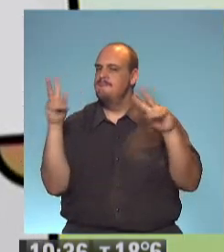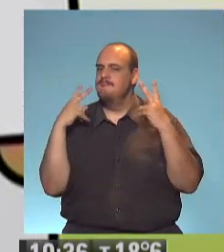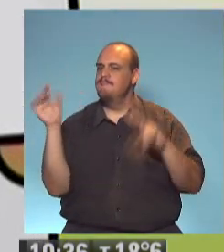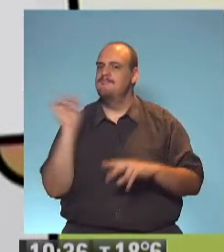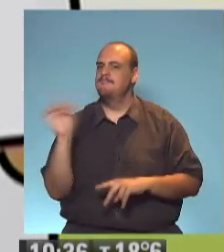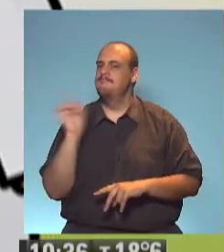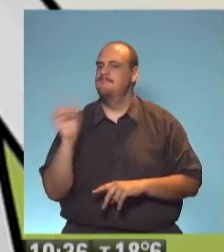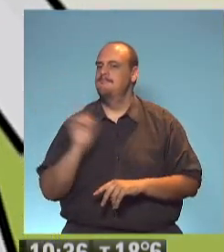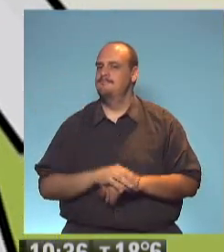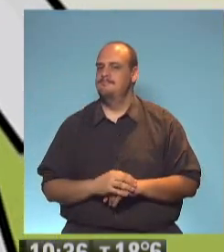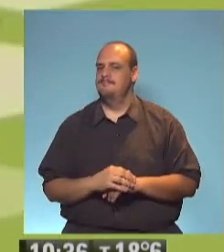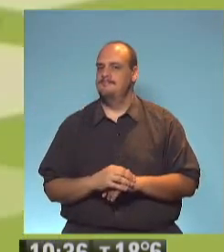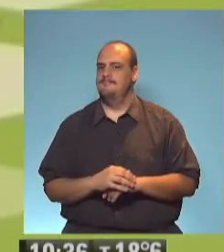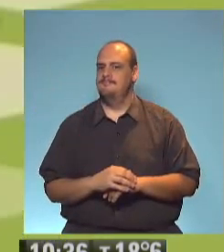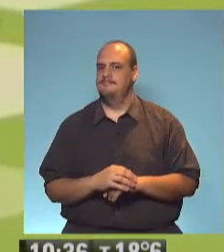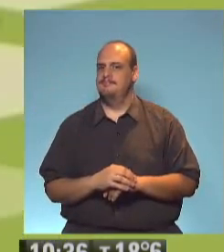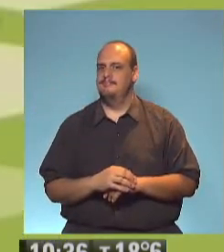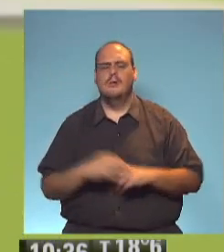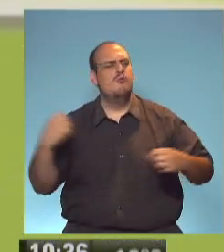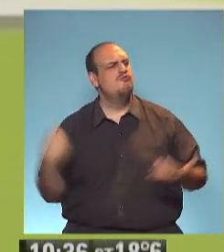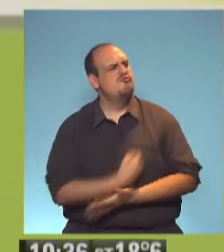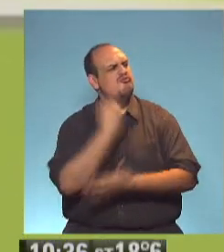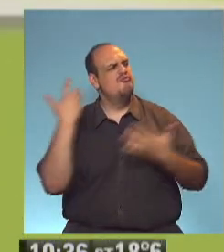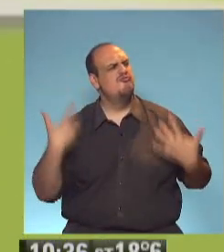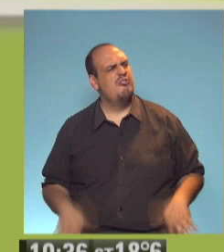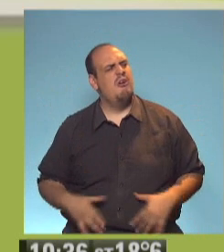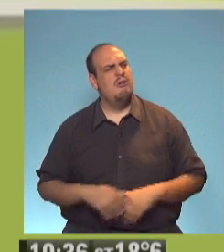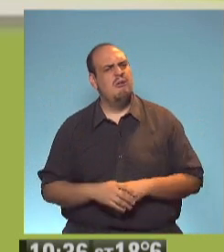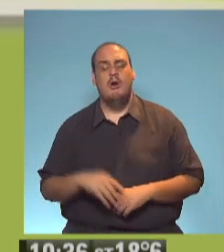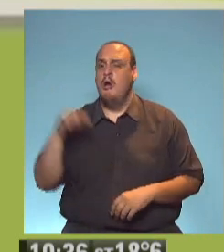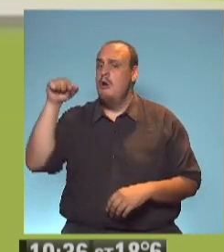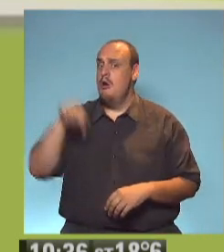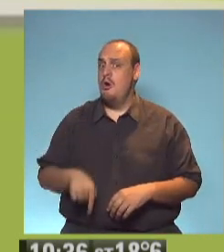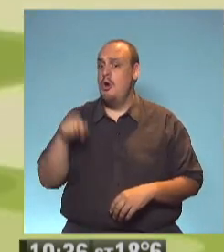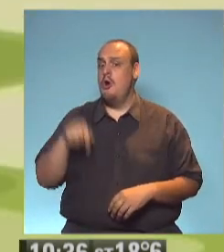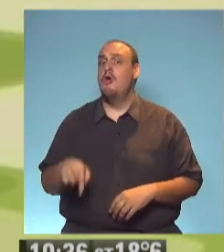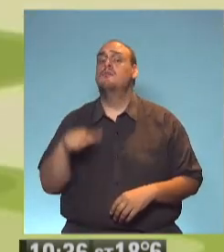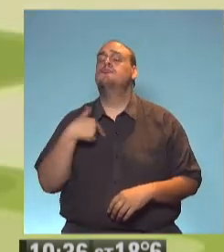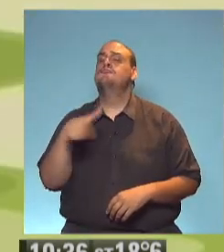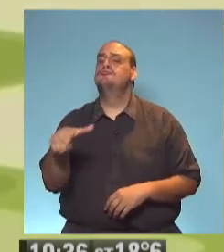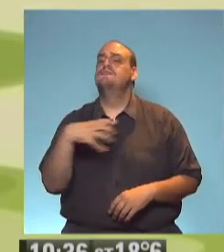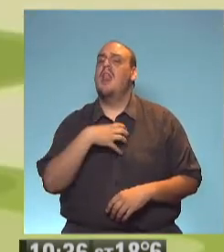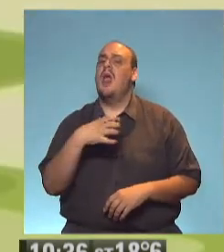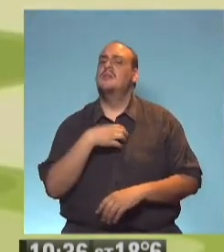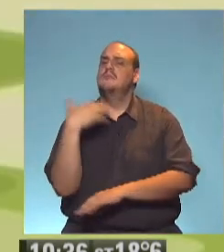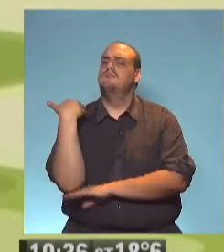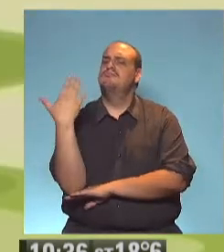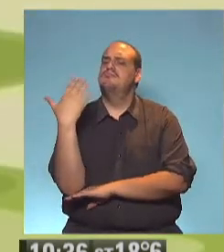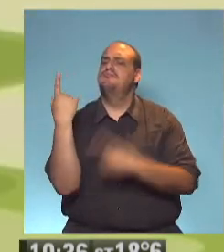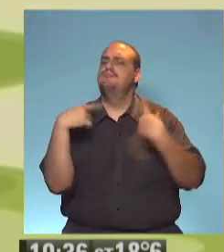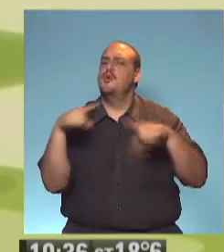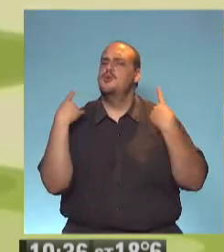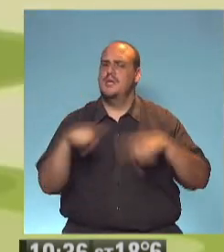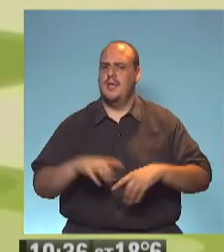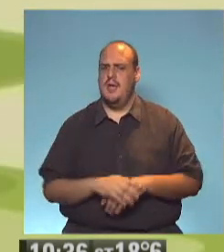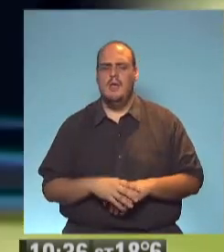ninguna parte. ¡Ufa! Hoy vamos a tener una asombrosa clase de música.